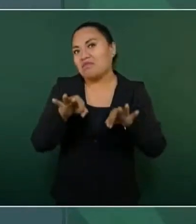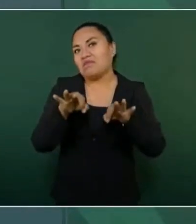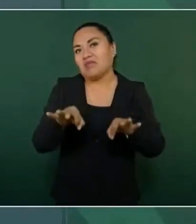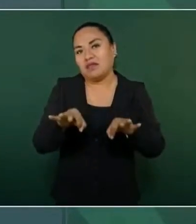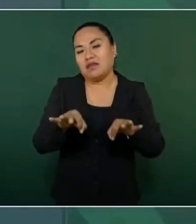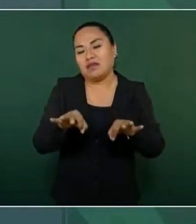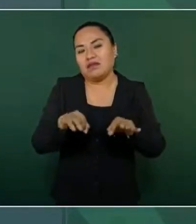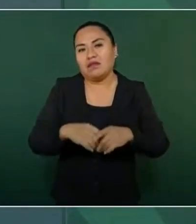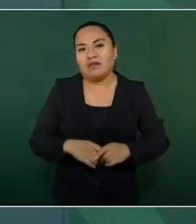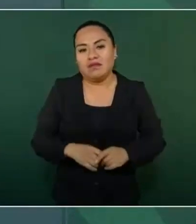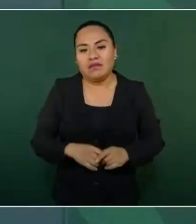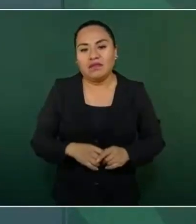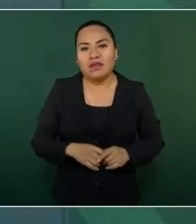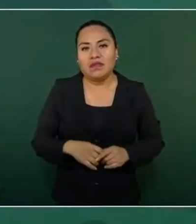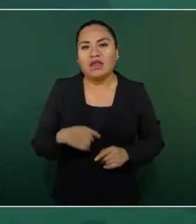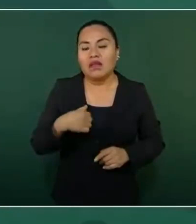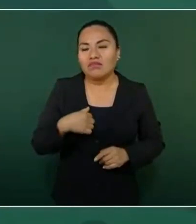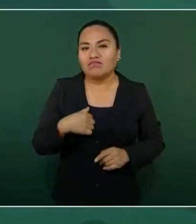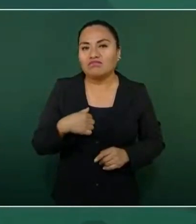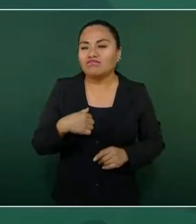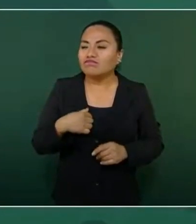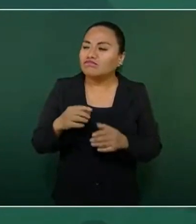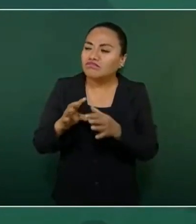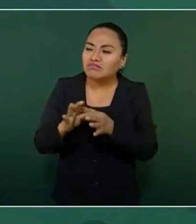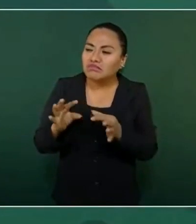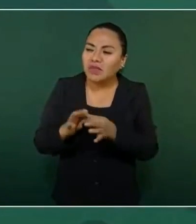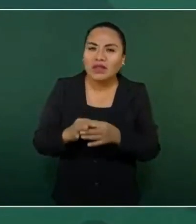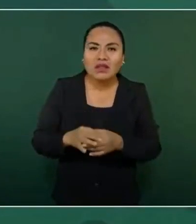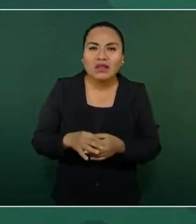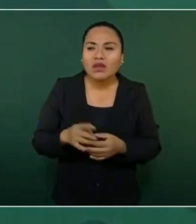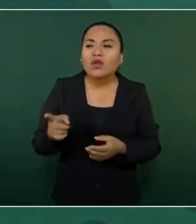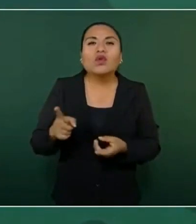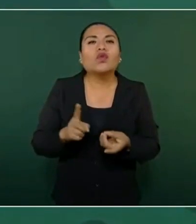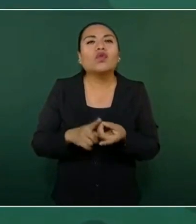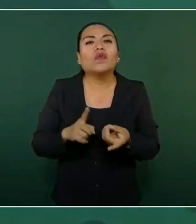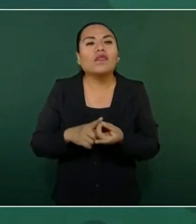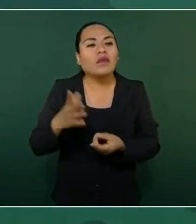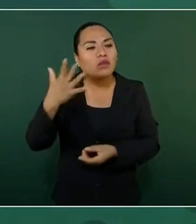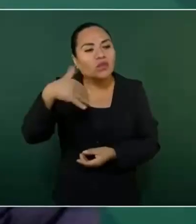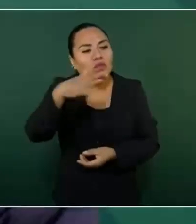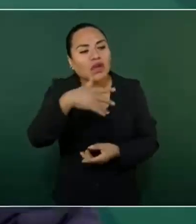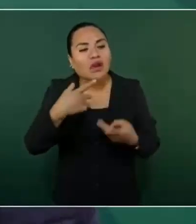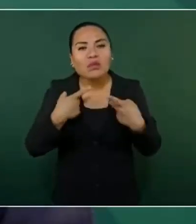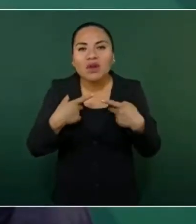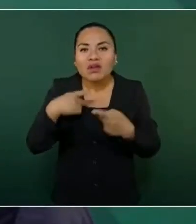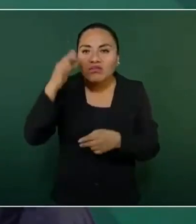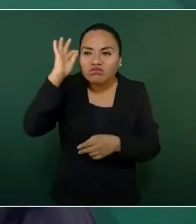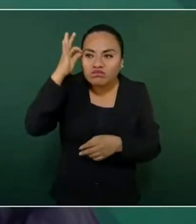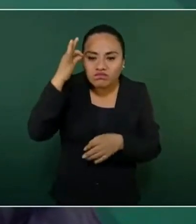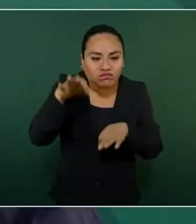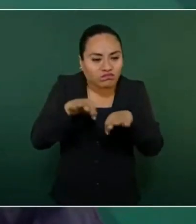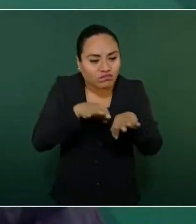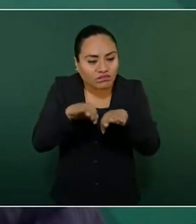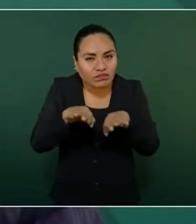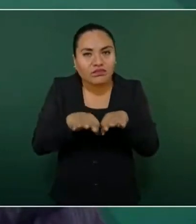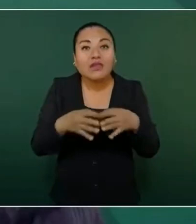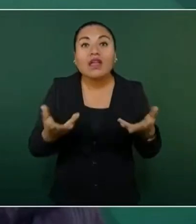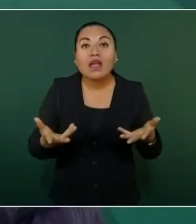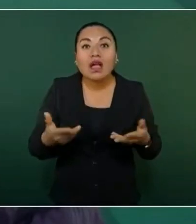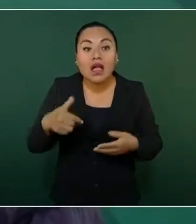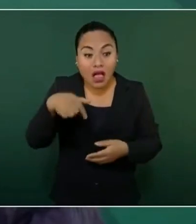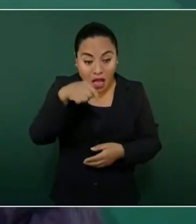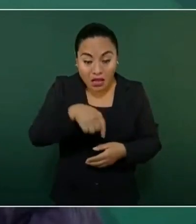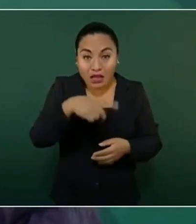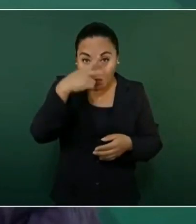casi le digo de manera coloquial, ¿y en dónde los vas a agarrar? Tan trabajadores irresponsables.